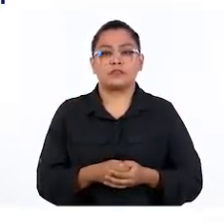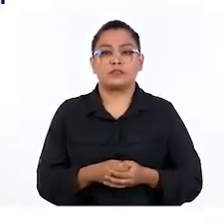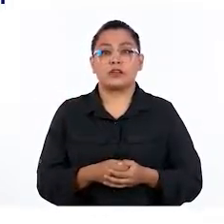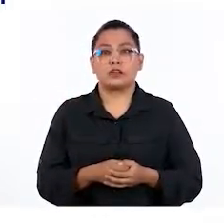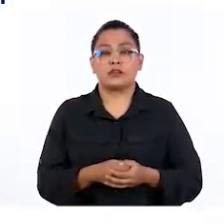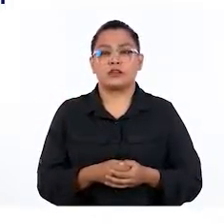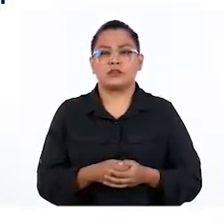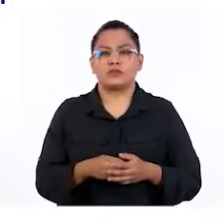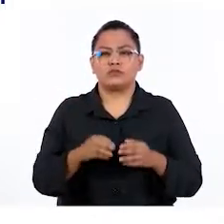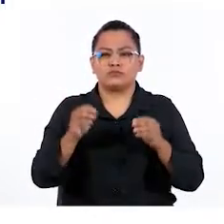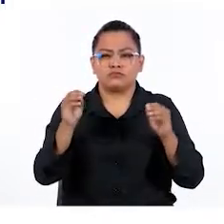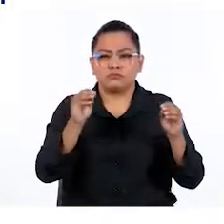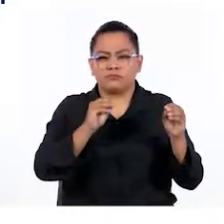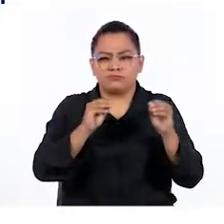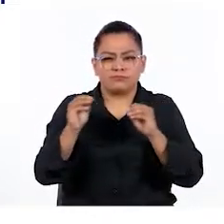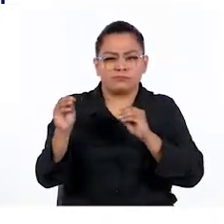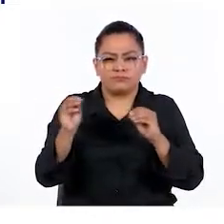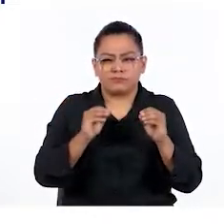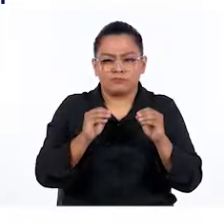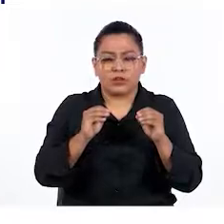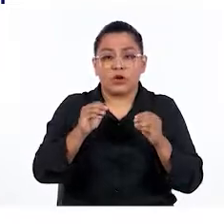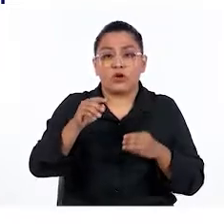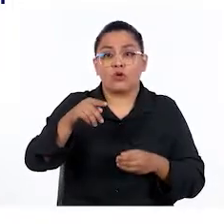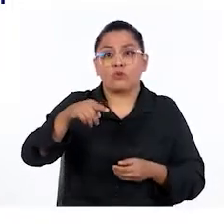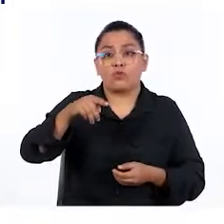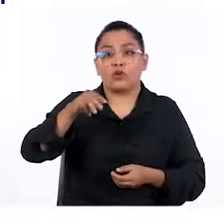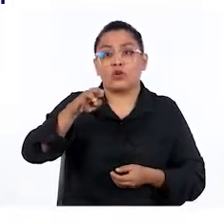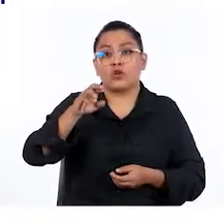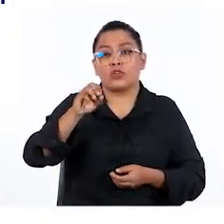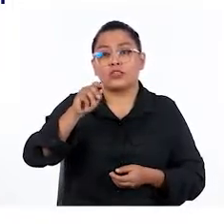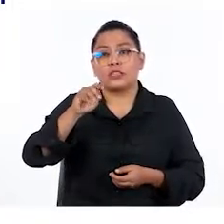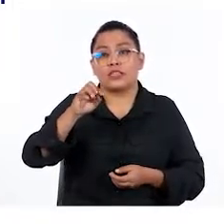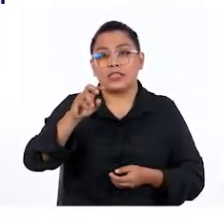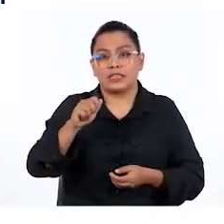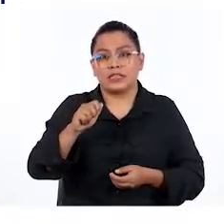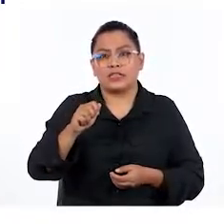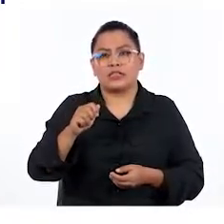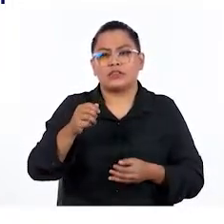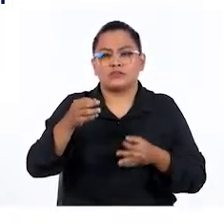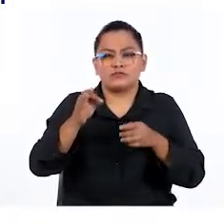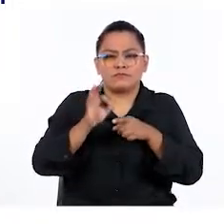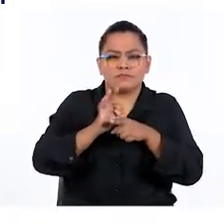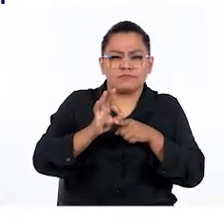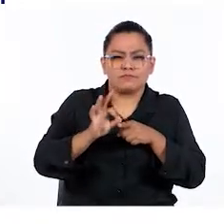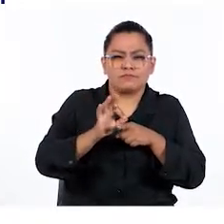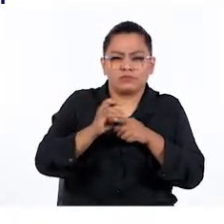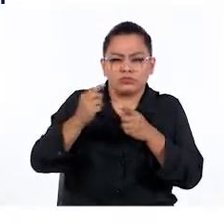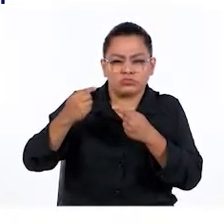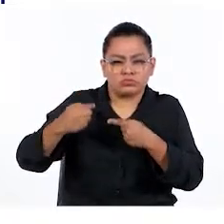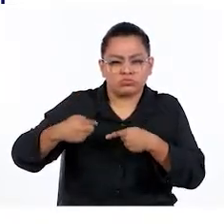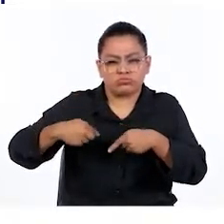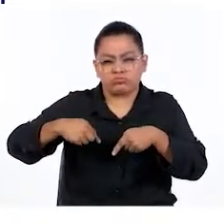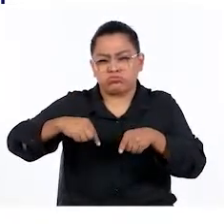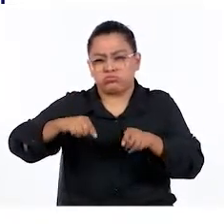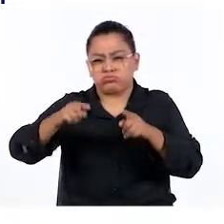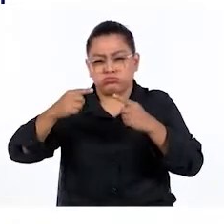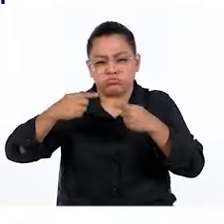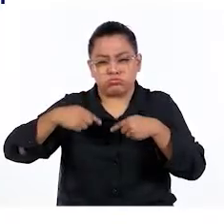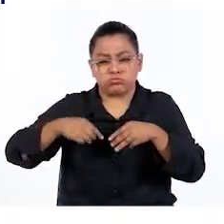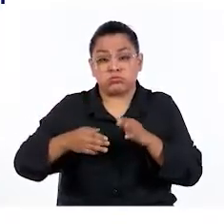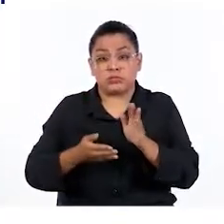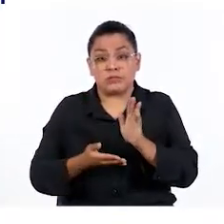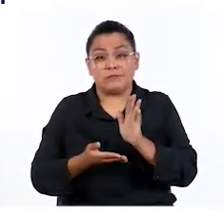corriente puede mover algunas proteínas que funcionan como una turbina que nos permite desarrollar o elaborar